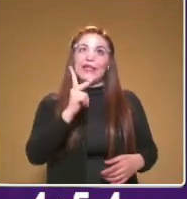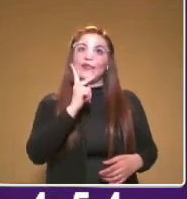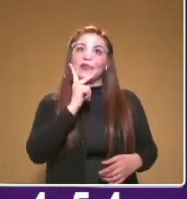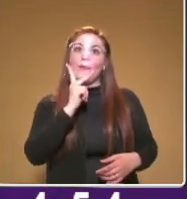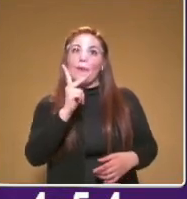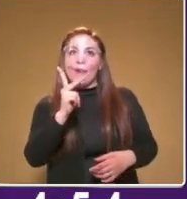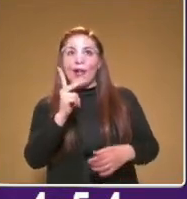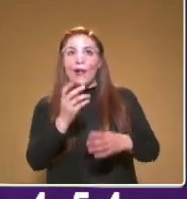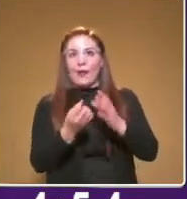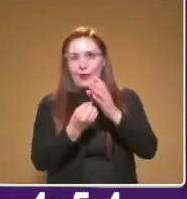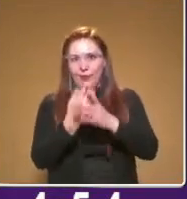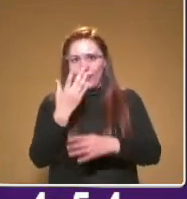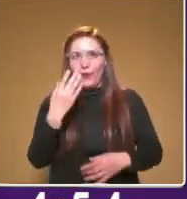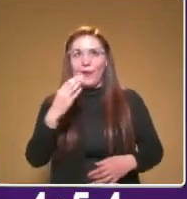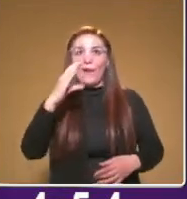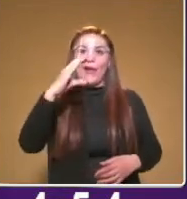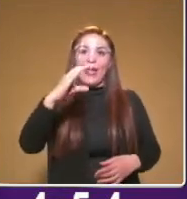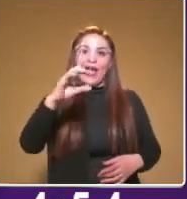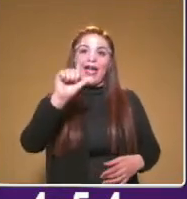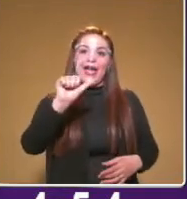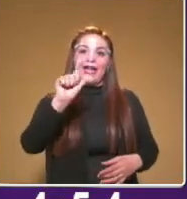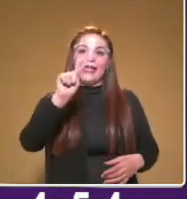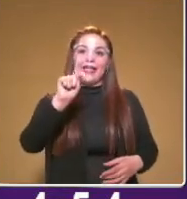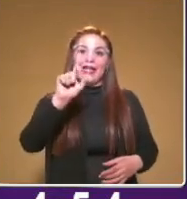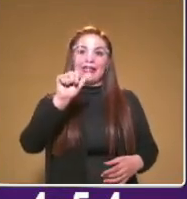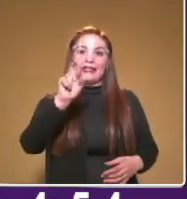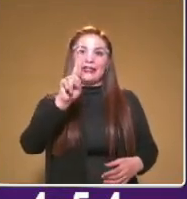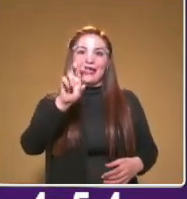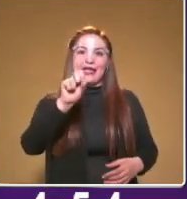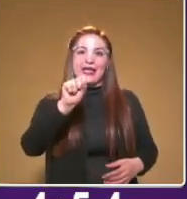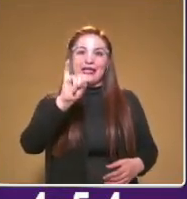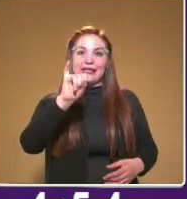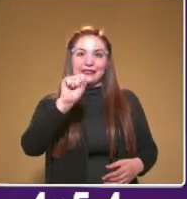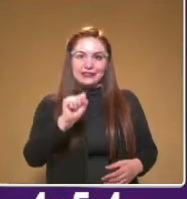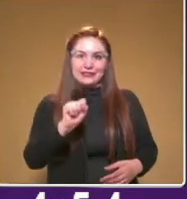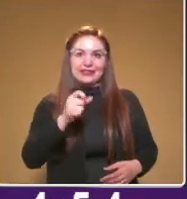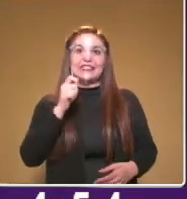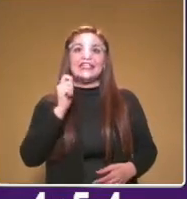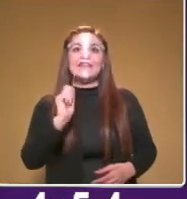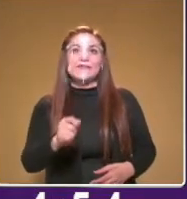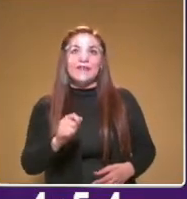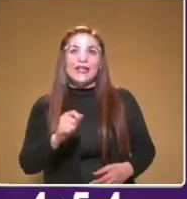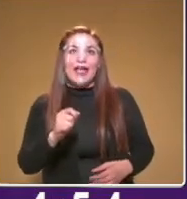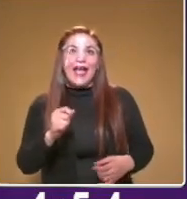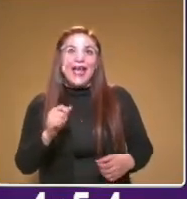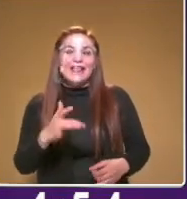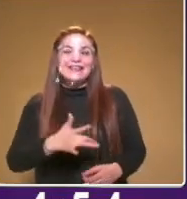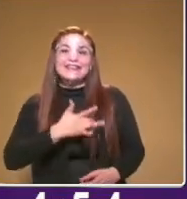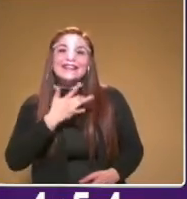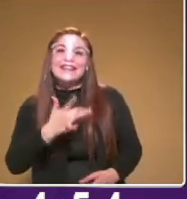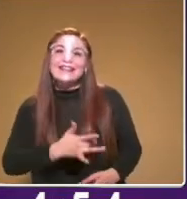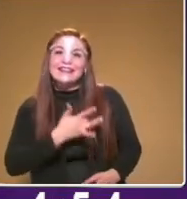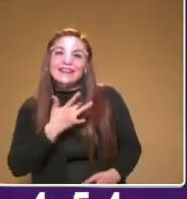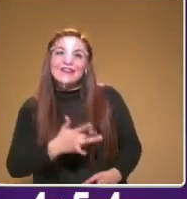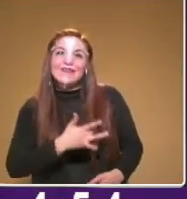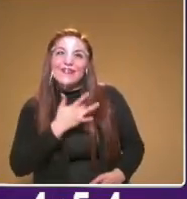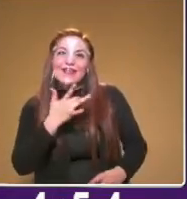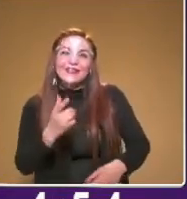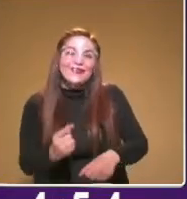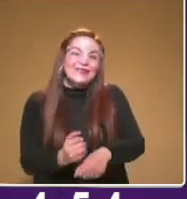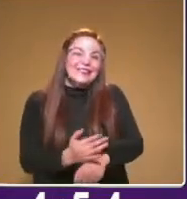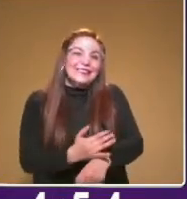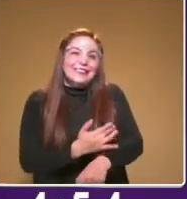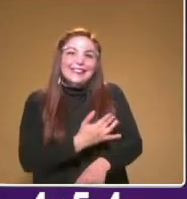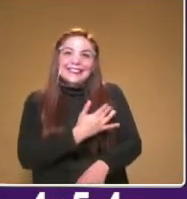nueva hasta en mi vocabulario. Catarsis, que es ese momento, esa emoción ese sentimiento que te da cuando ocurre